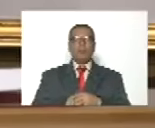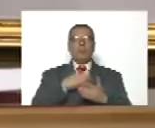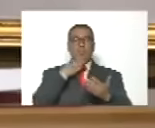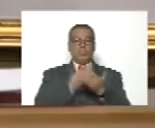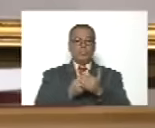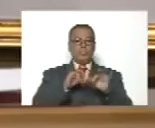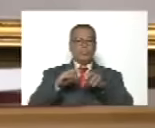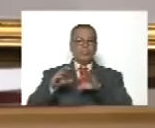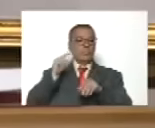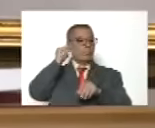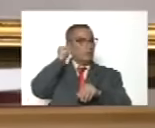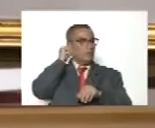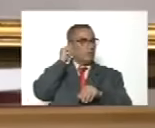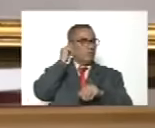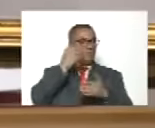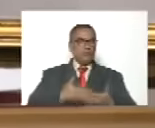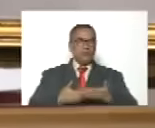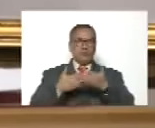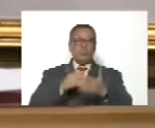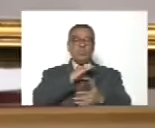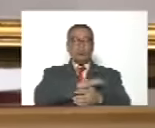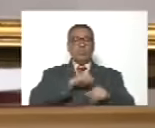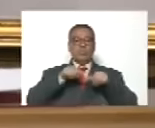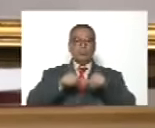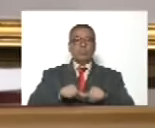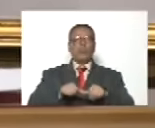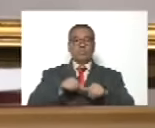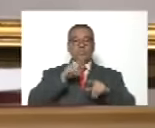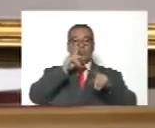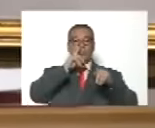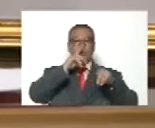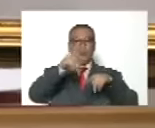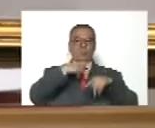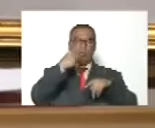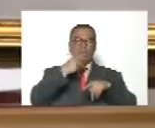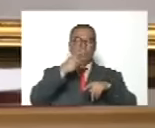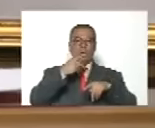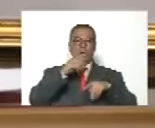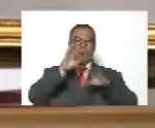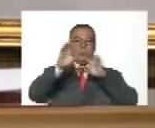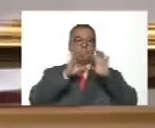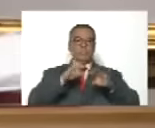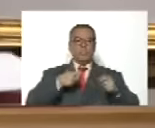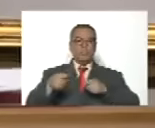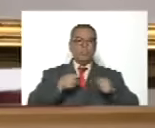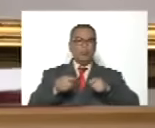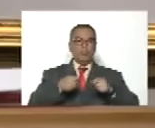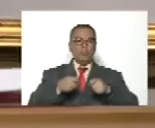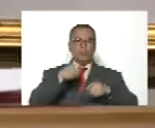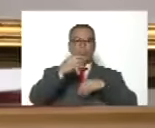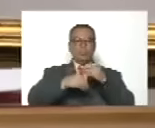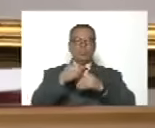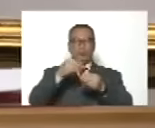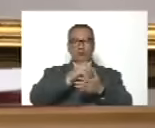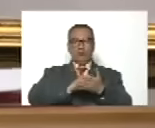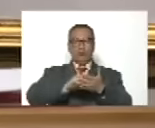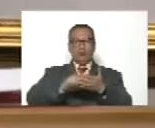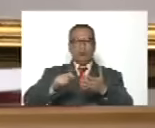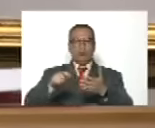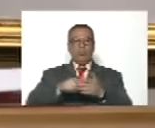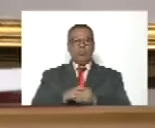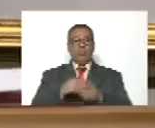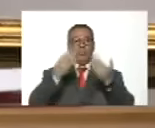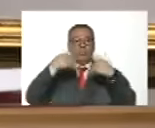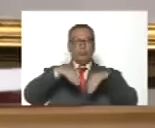Gracias, secretaria. Por favor, si va a remitirlo a las comisiones permanentes de Política Interior y Contraloría a los efectos de elaboración del correspondiente